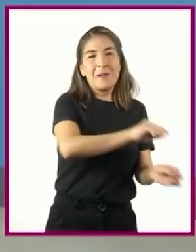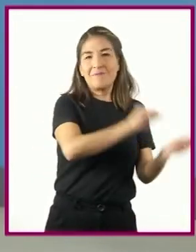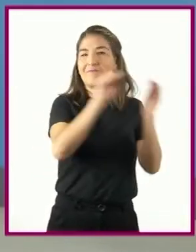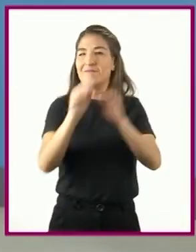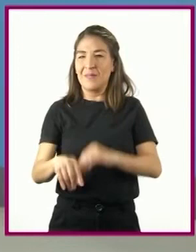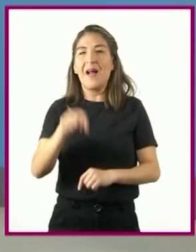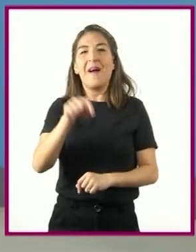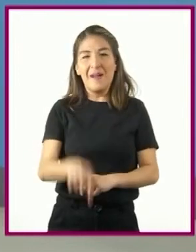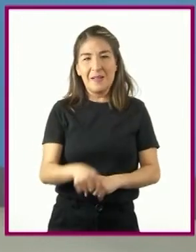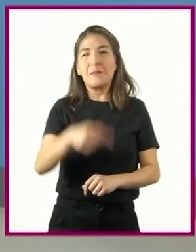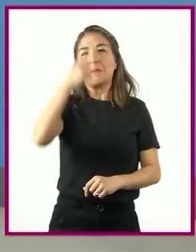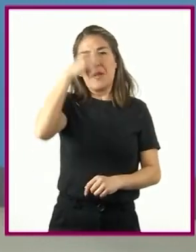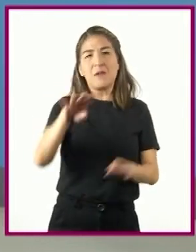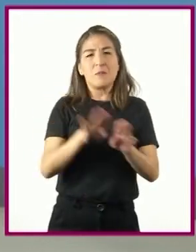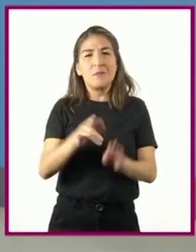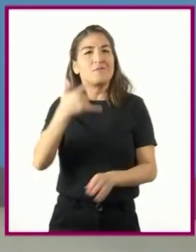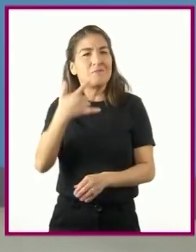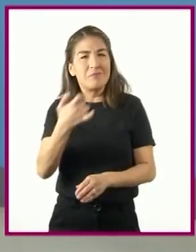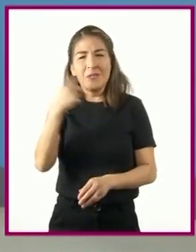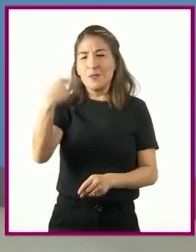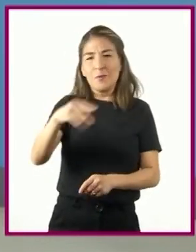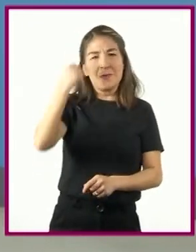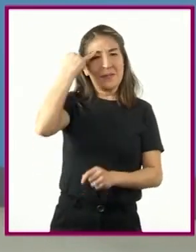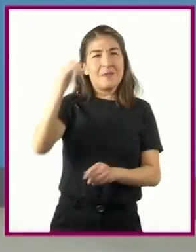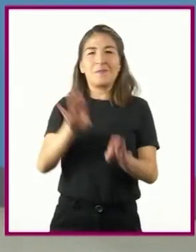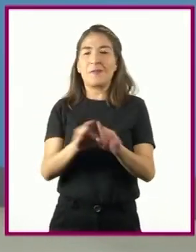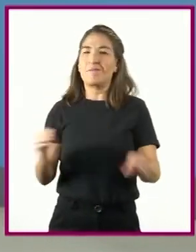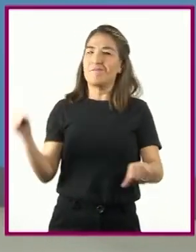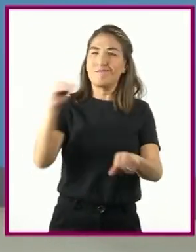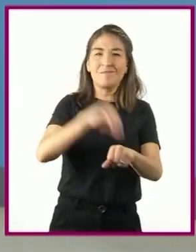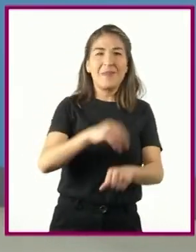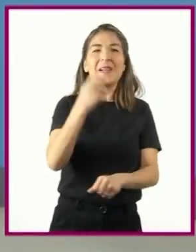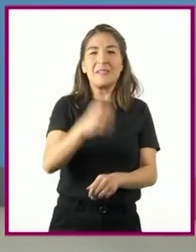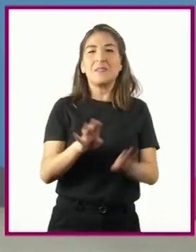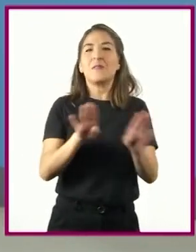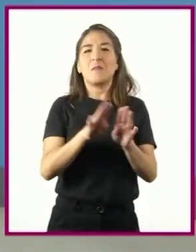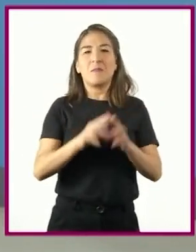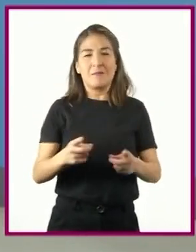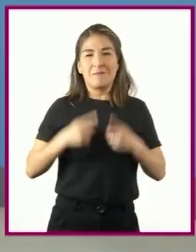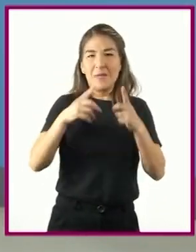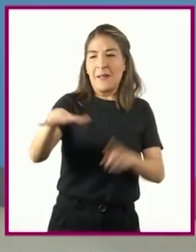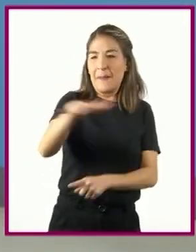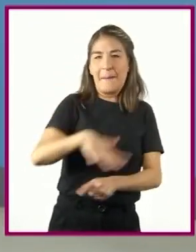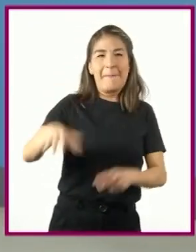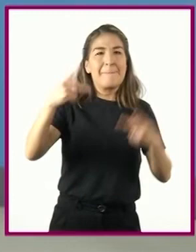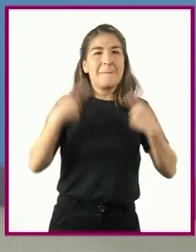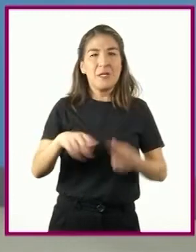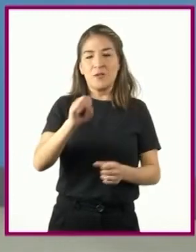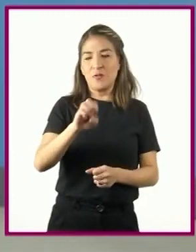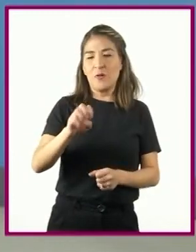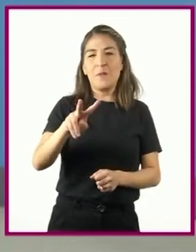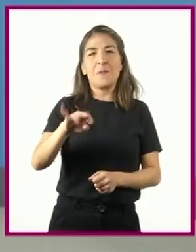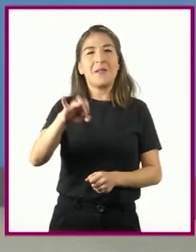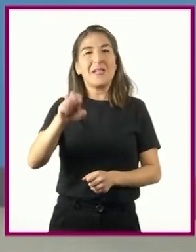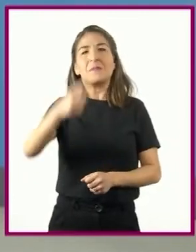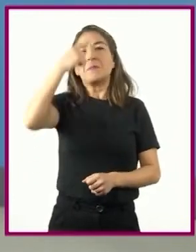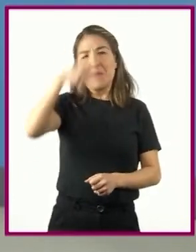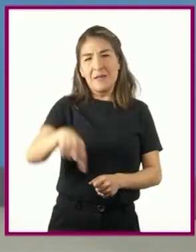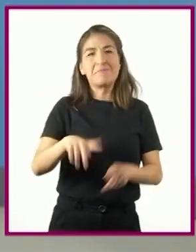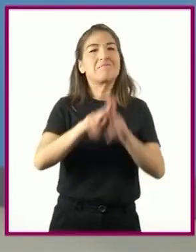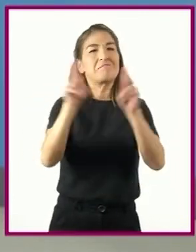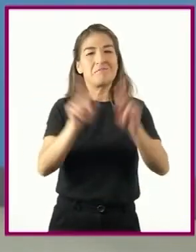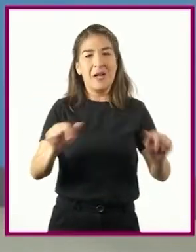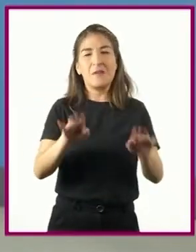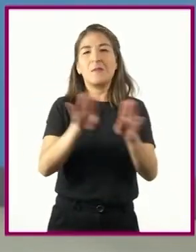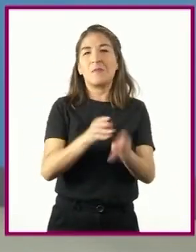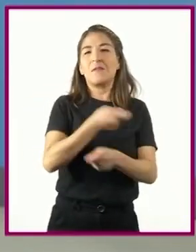con más fuerza sus ideas, como la de darle todo el poder a los soviets para lograr paz, pan